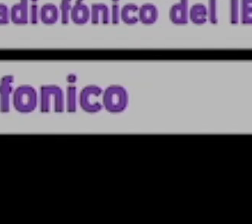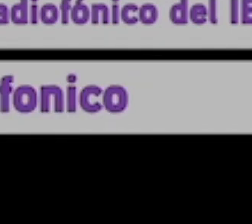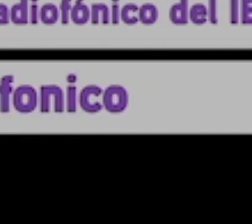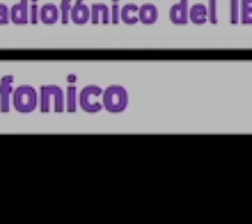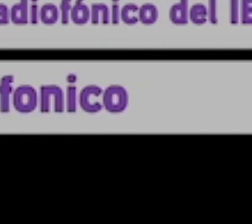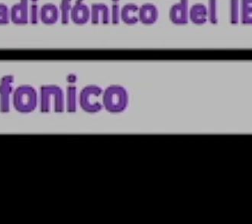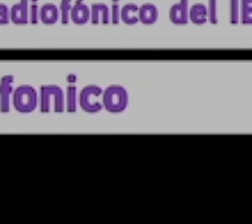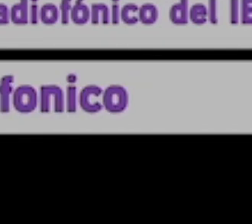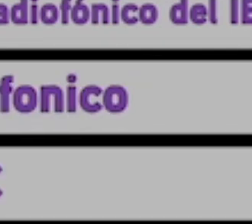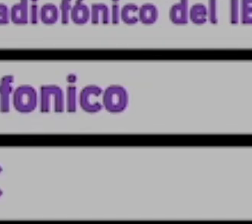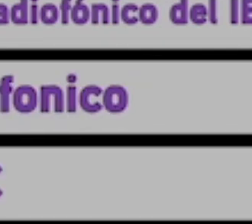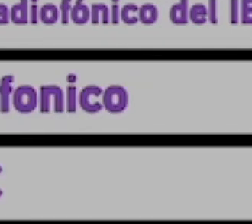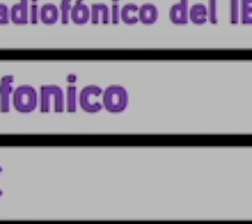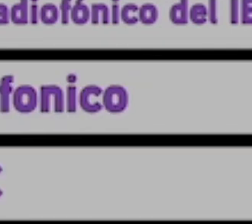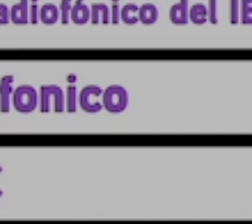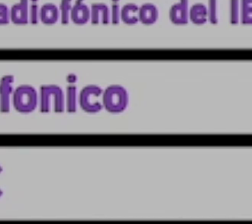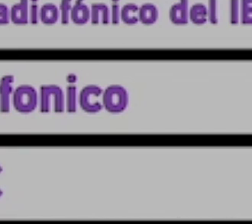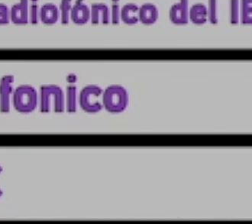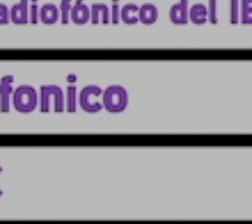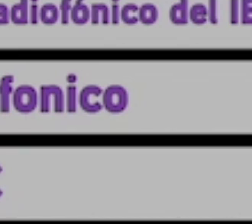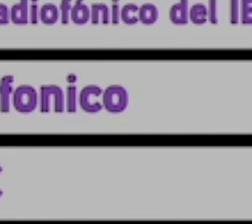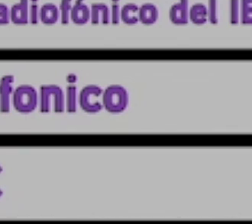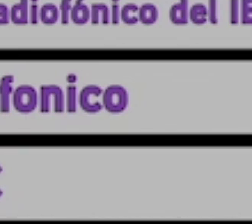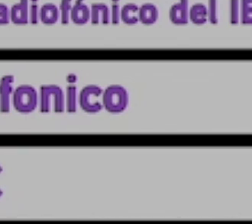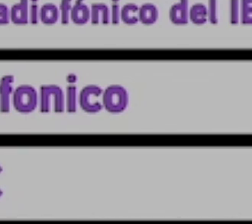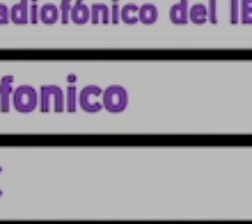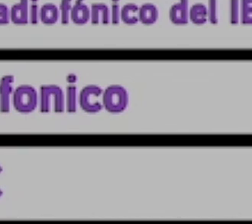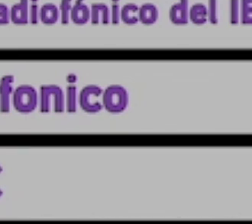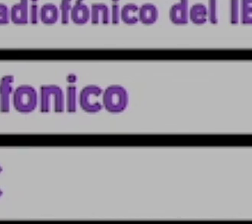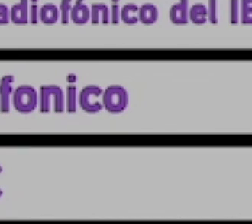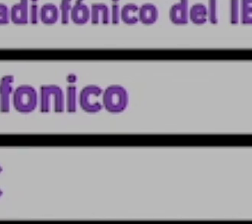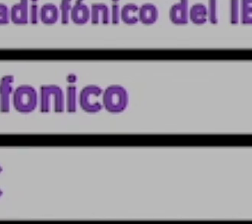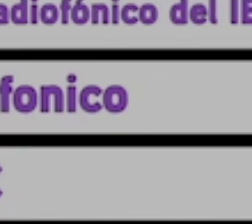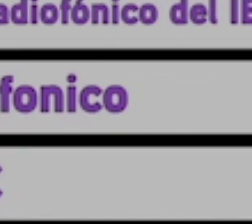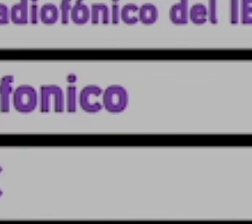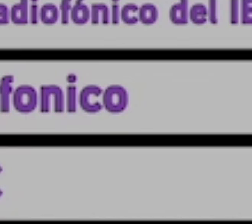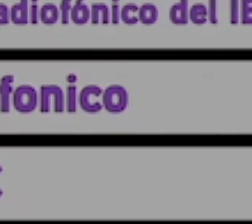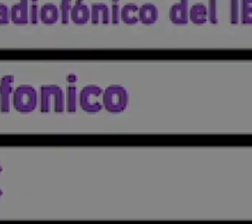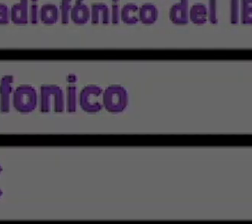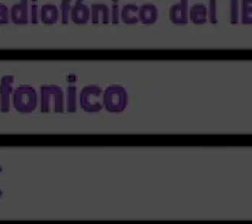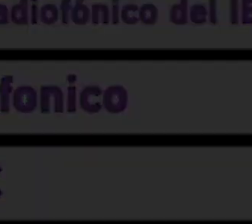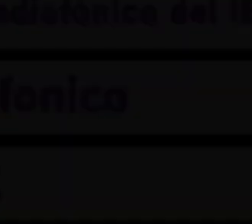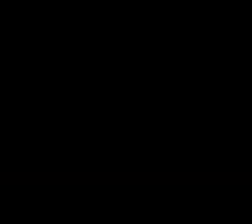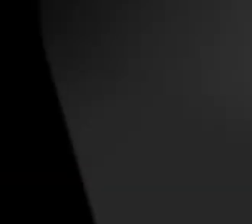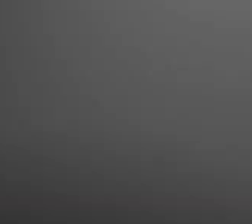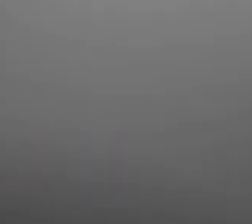programa-radiofónico y en Twitter, laurna-IEC. Queremos tener comunicación con usted. Pásenla muy bien. Hasta la próxima